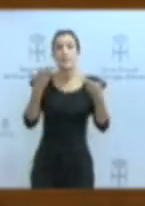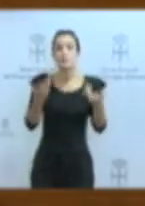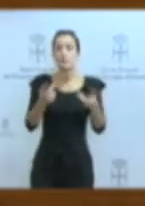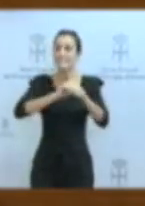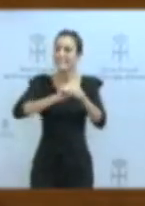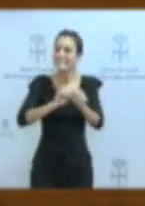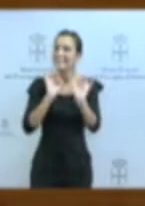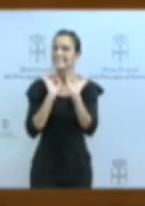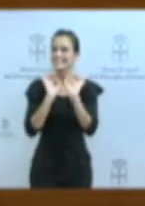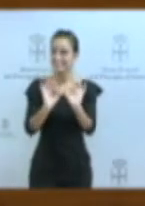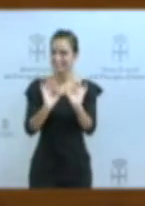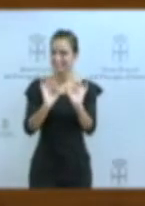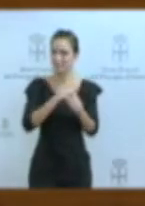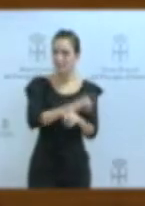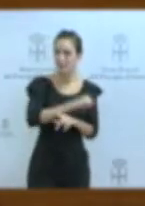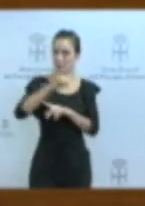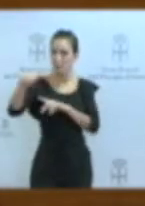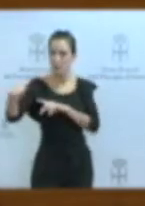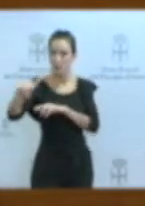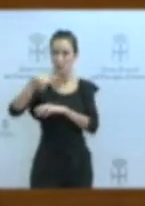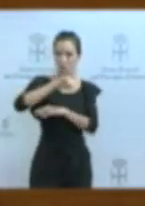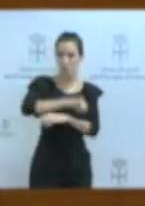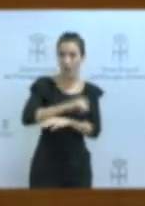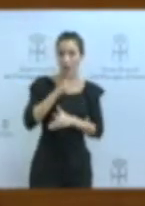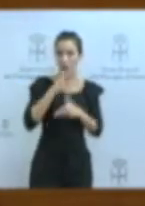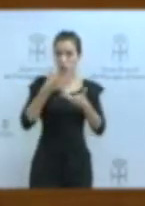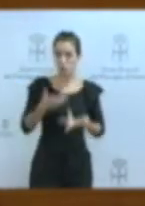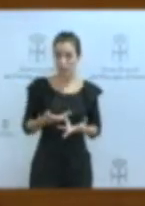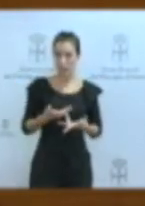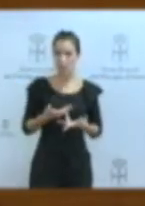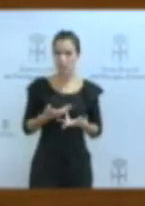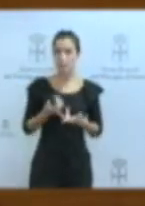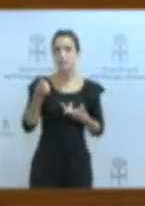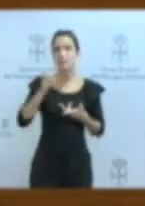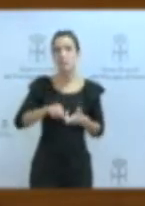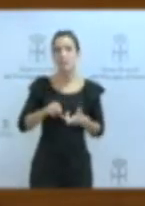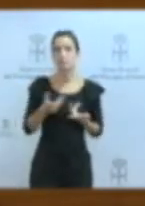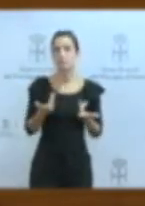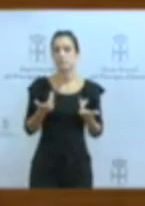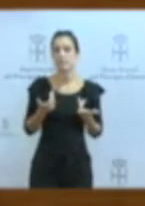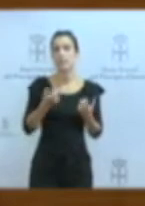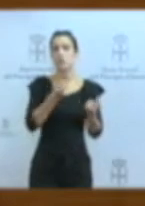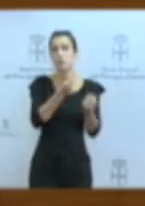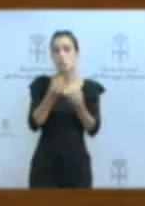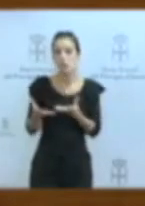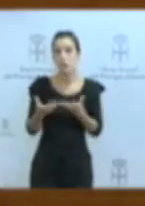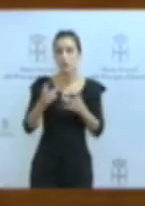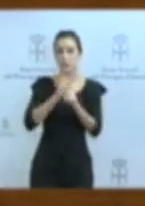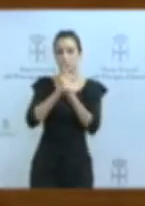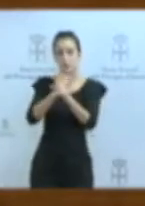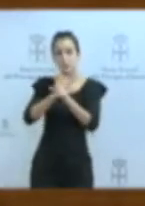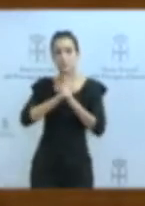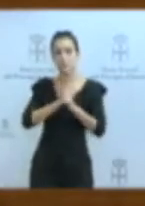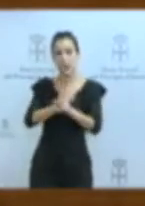tráfico actual y de volumen de tráfico potencial a través de esa conectividad indirecta, de eso es de lo que estamos